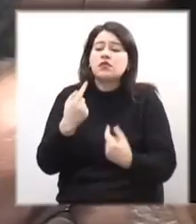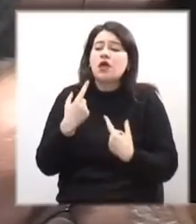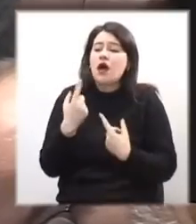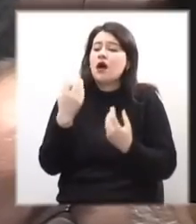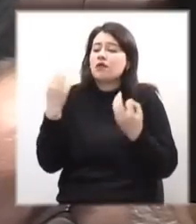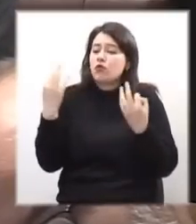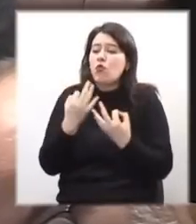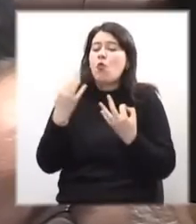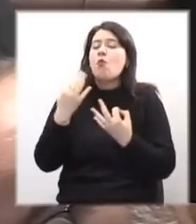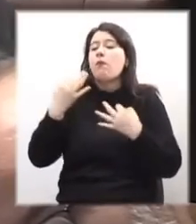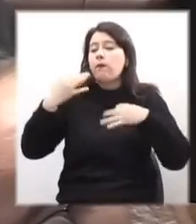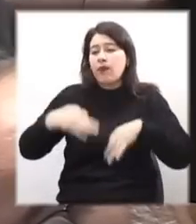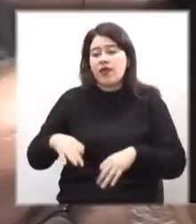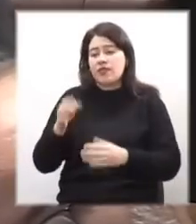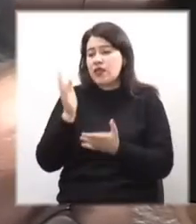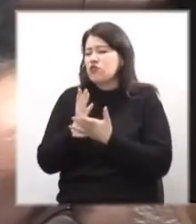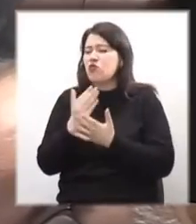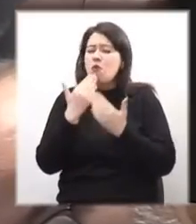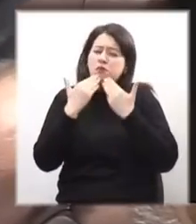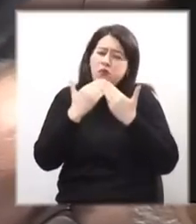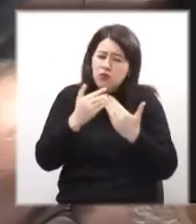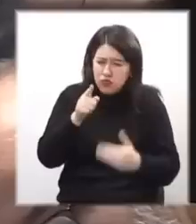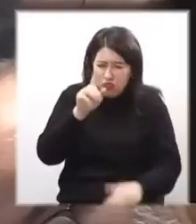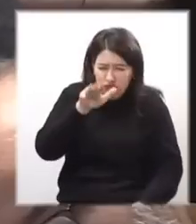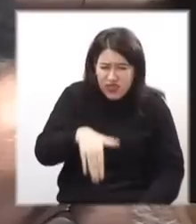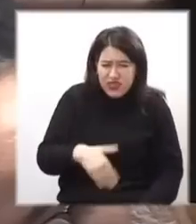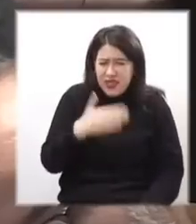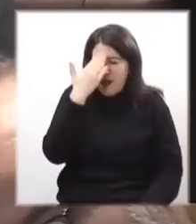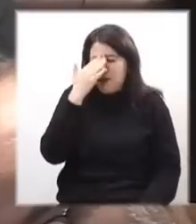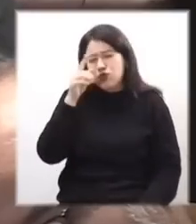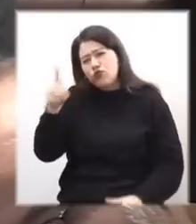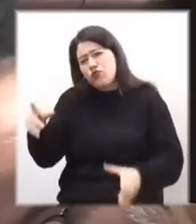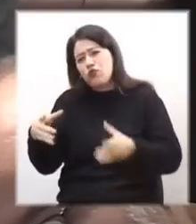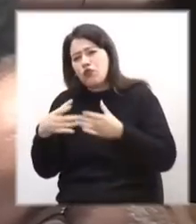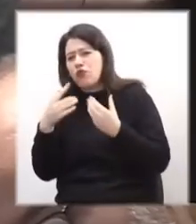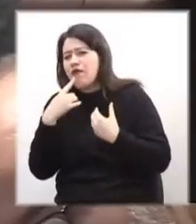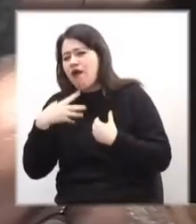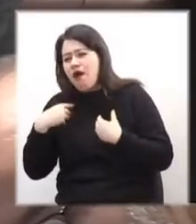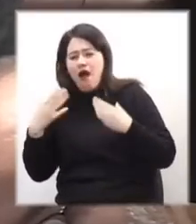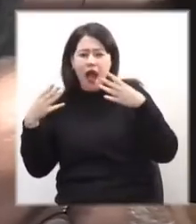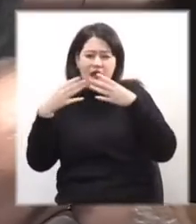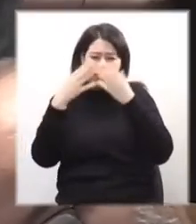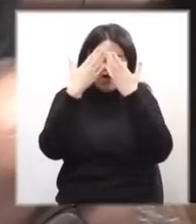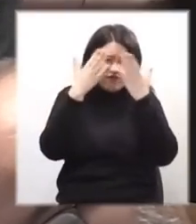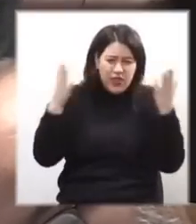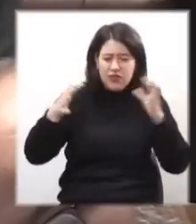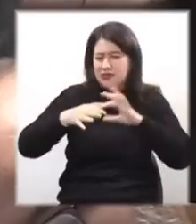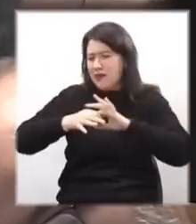derecho y no nos pregunta si somos del Frente Amplio, si somos del Partido Nacional, del Cabildo Abierto, del Partido